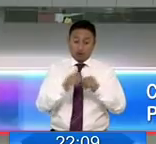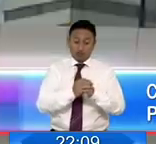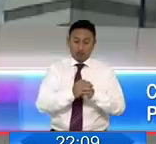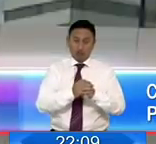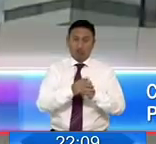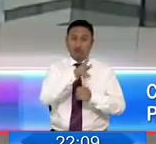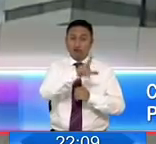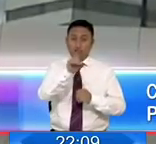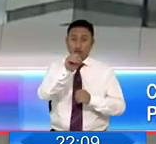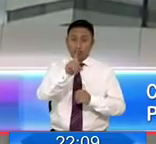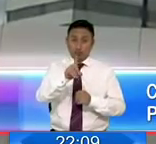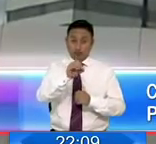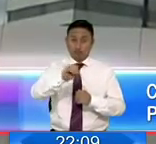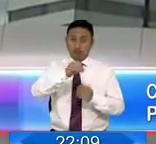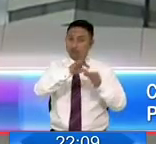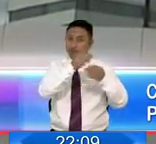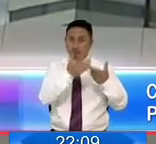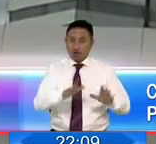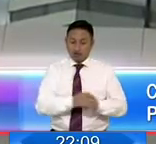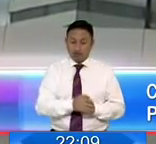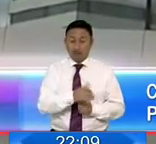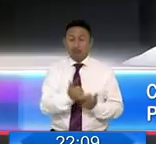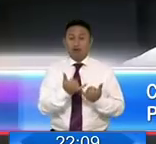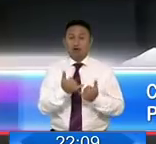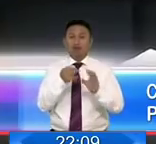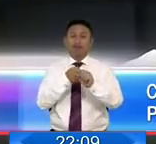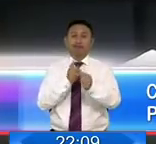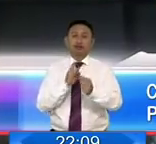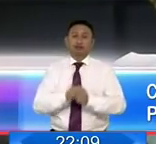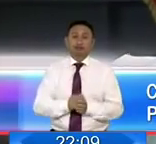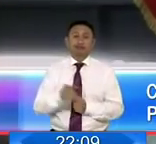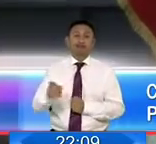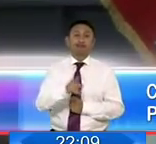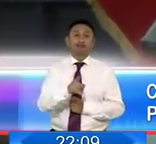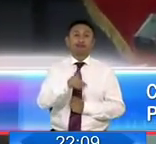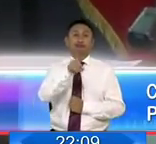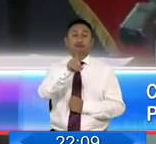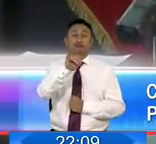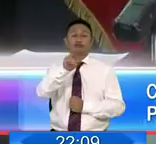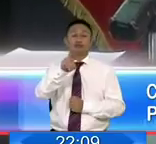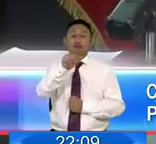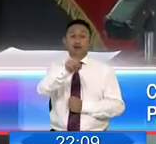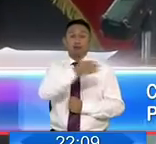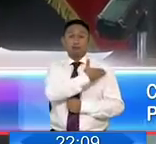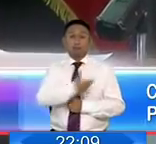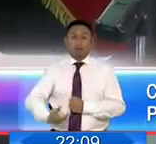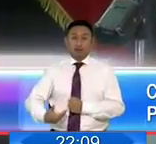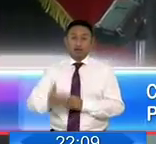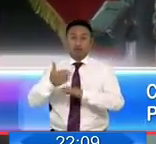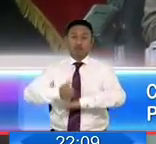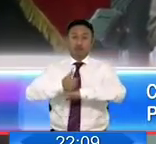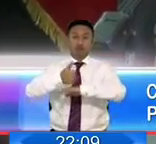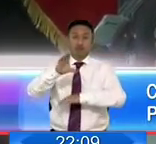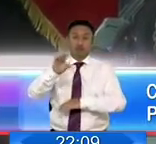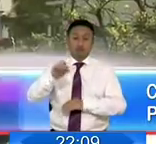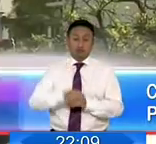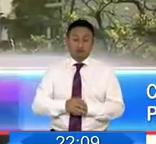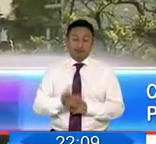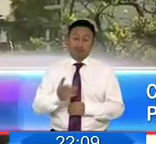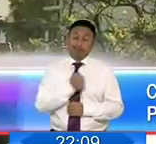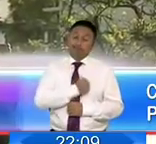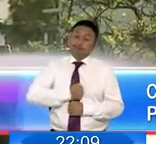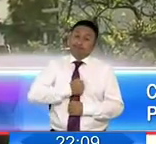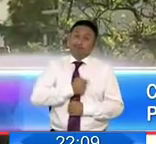octubre. Y deben dejar la institución. Diana Tamaín, presidenta del máximo organismo electoral, lamenta la situación por